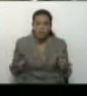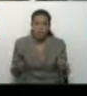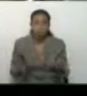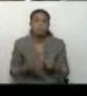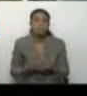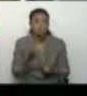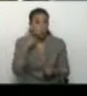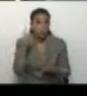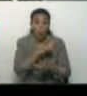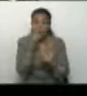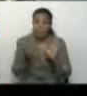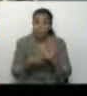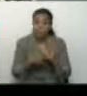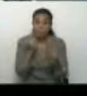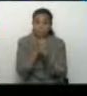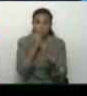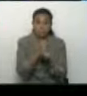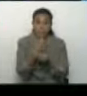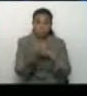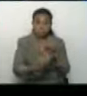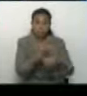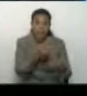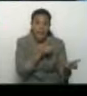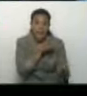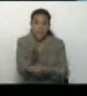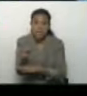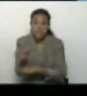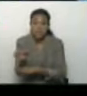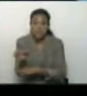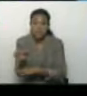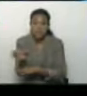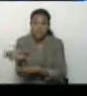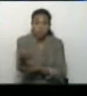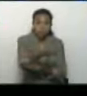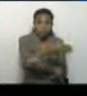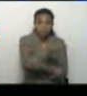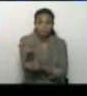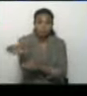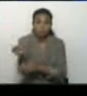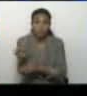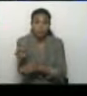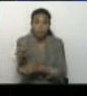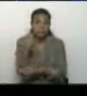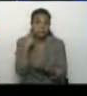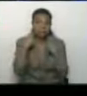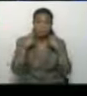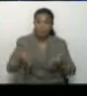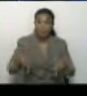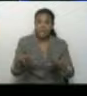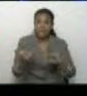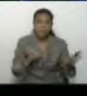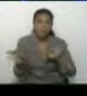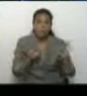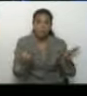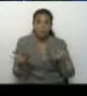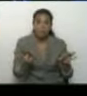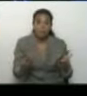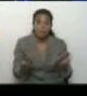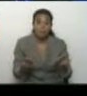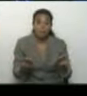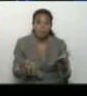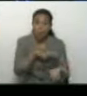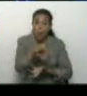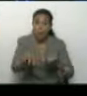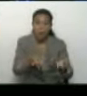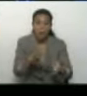viendo completo, mira. Y viene directo Cachi, mira. Sí. Y no la pela, mira. Se sacude todo. ¿Ah? Mira,